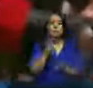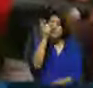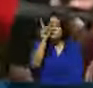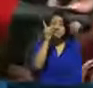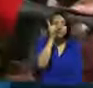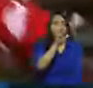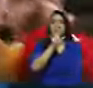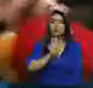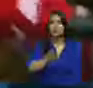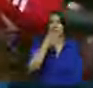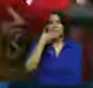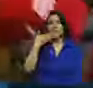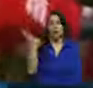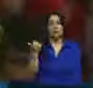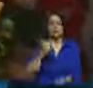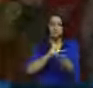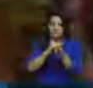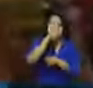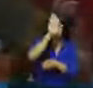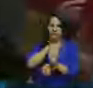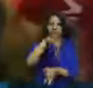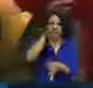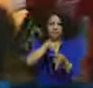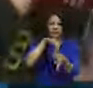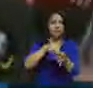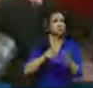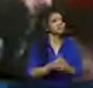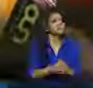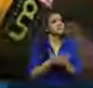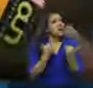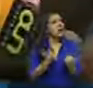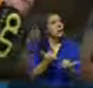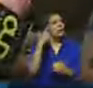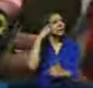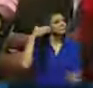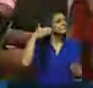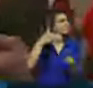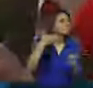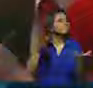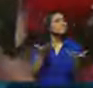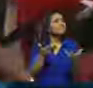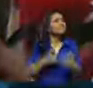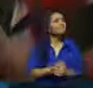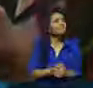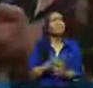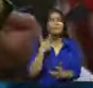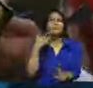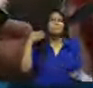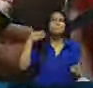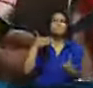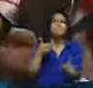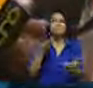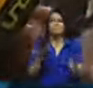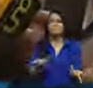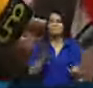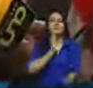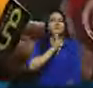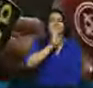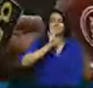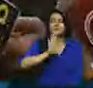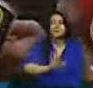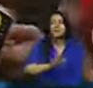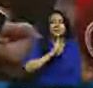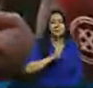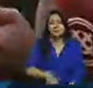que les invito a eso. ¿General, su expectativa el día de hoy? Mi expectativa es como siempre en mi